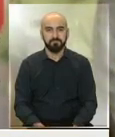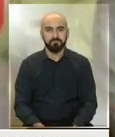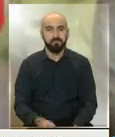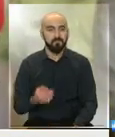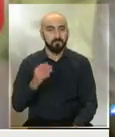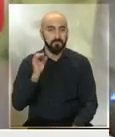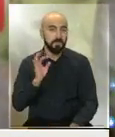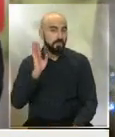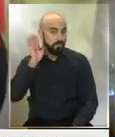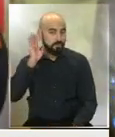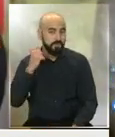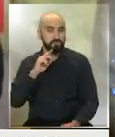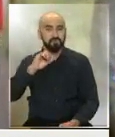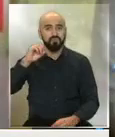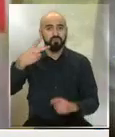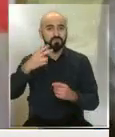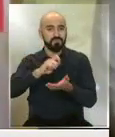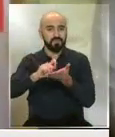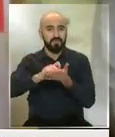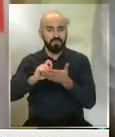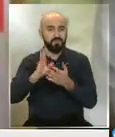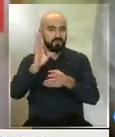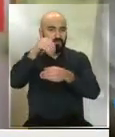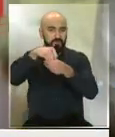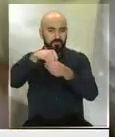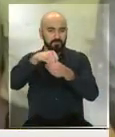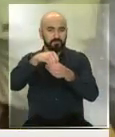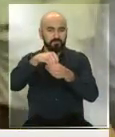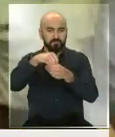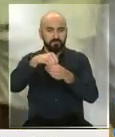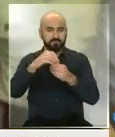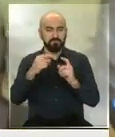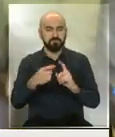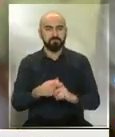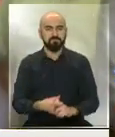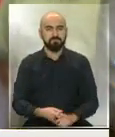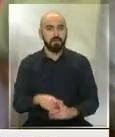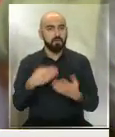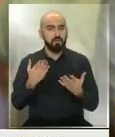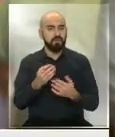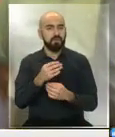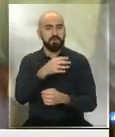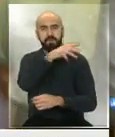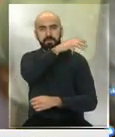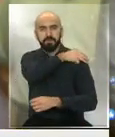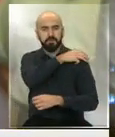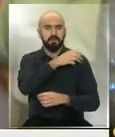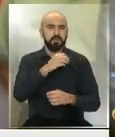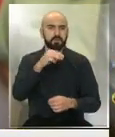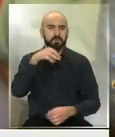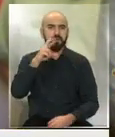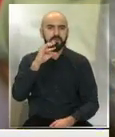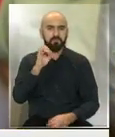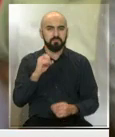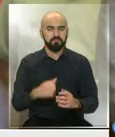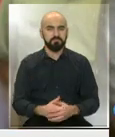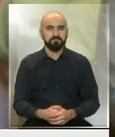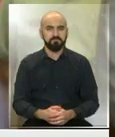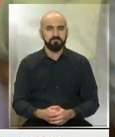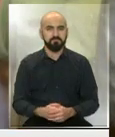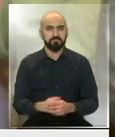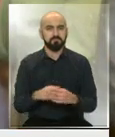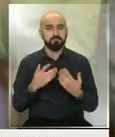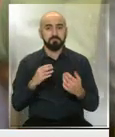Escuchábamos al subsecretario del Interior, a Juan Francisco Gali. Ahora el general Mario Rosas. Ha comprometido todos sus